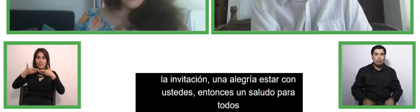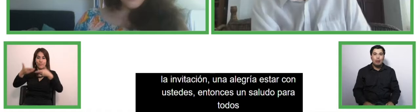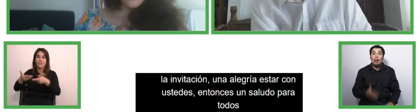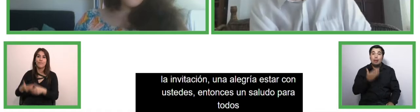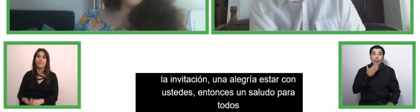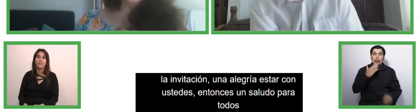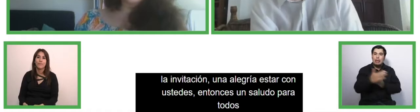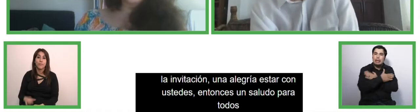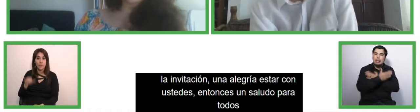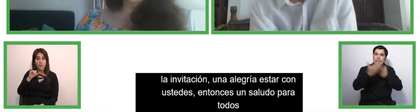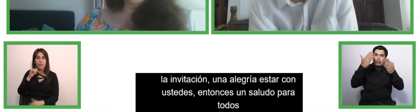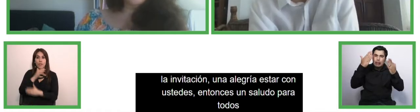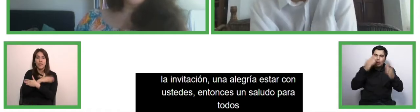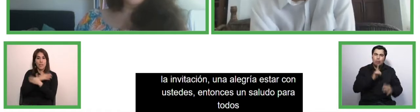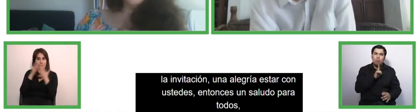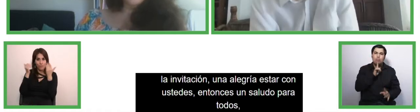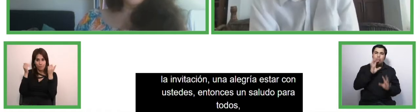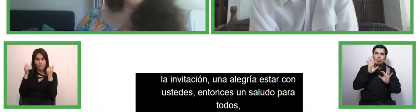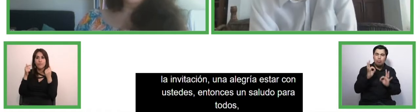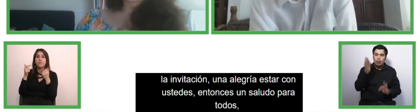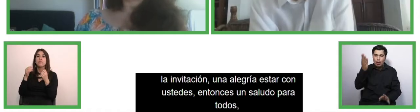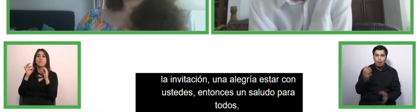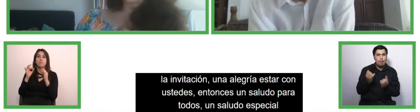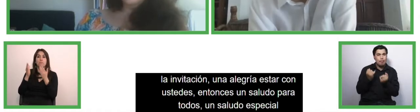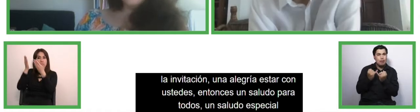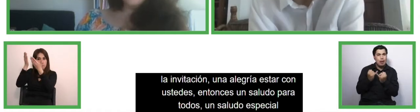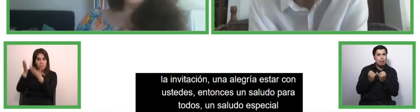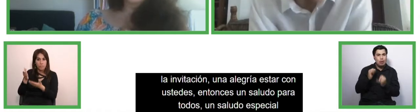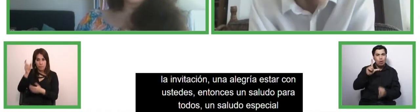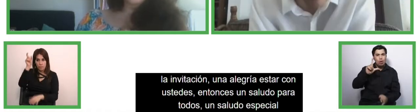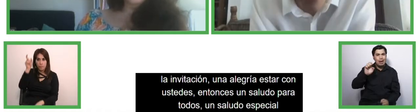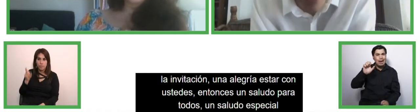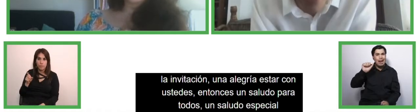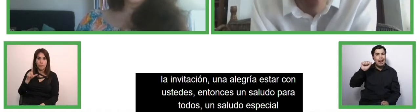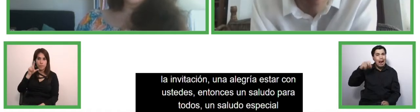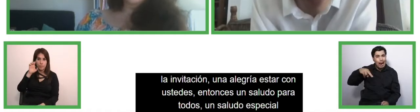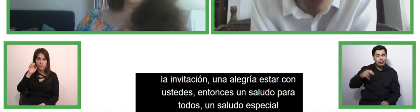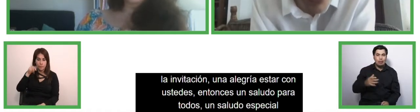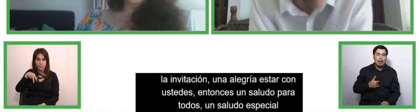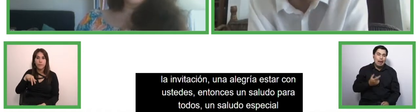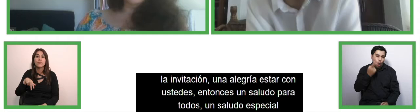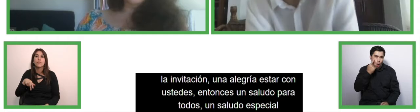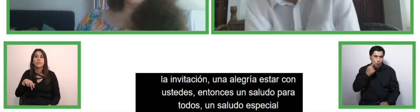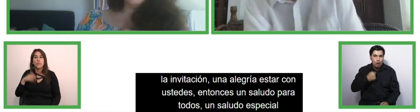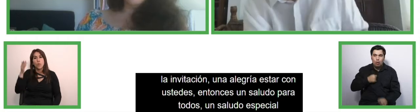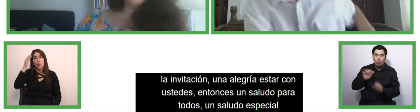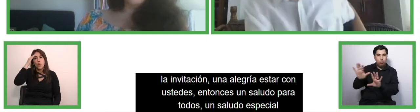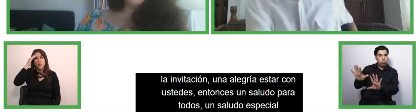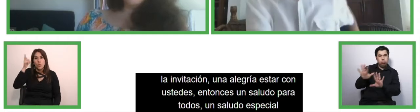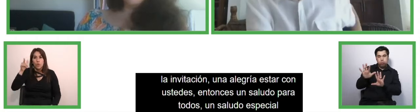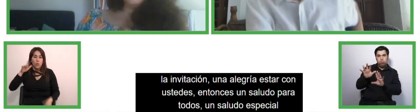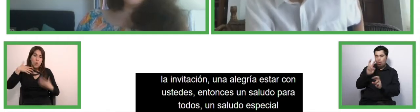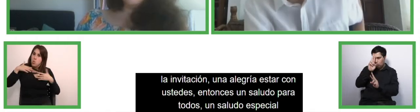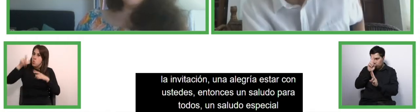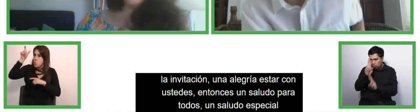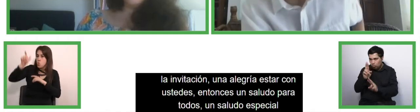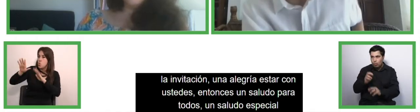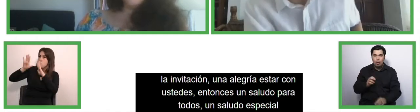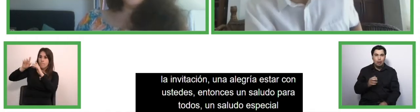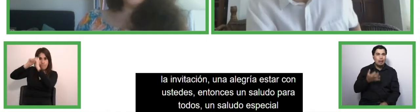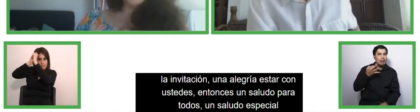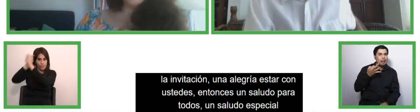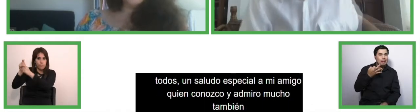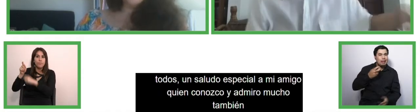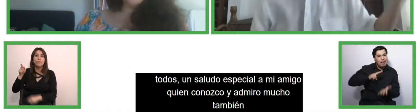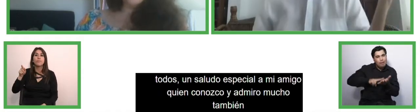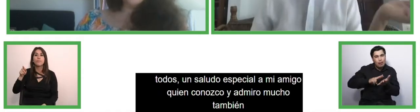saludito especial también a mi amigo Dean Lerman, quien conozco y admiro mucho también. Un privilegio poder hacer parte de